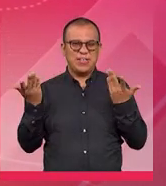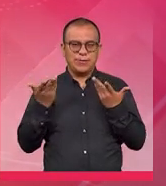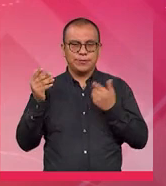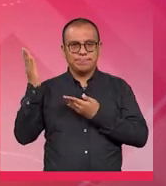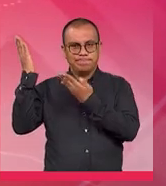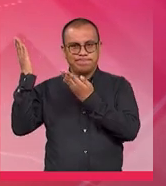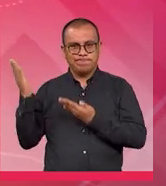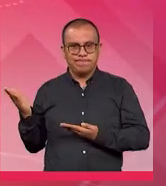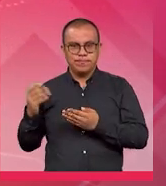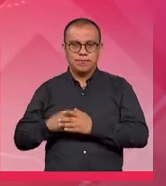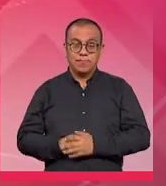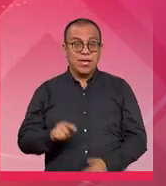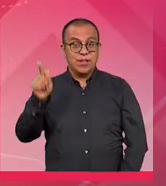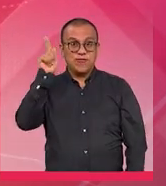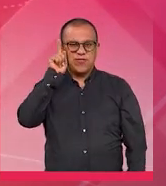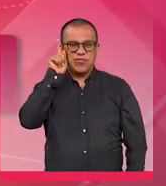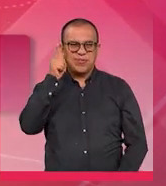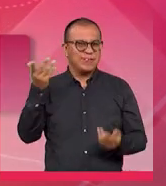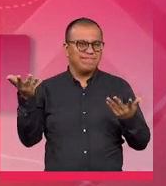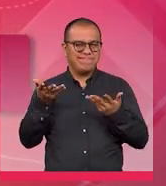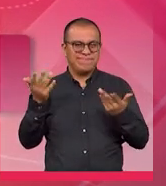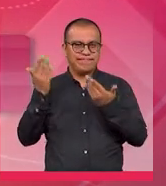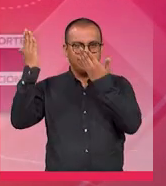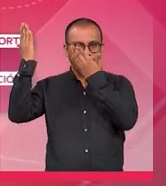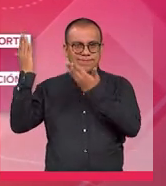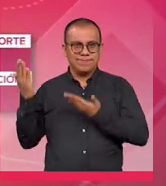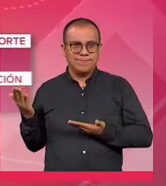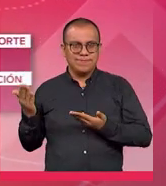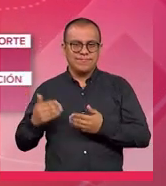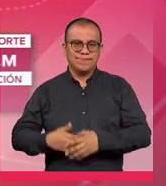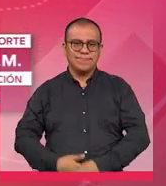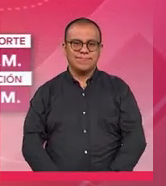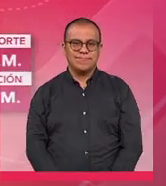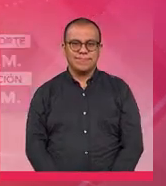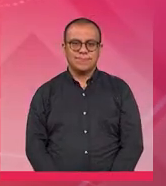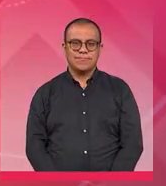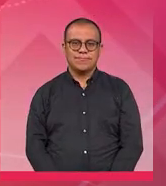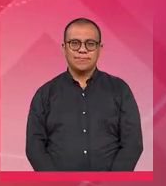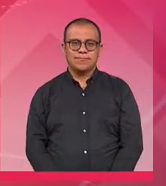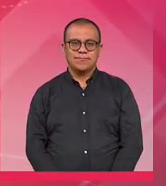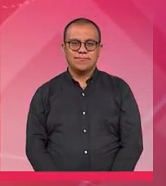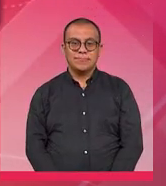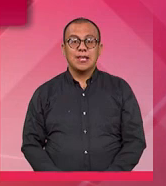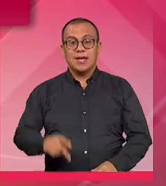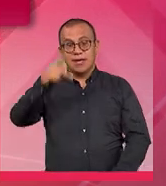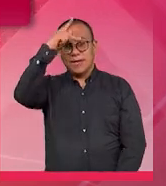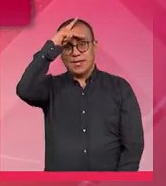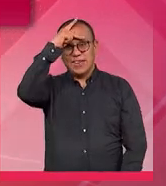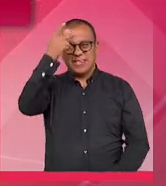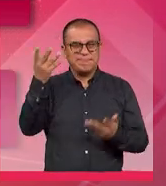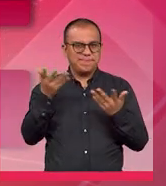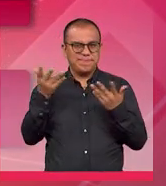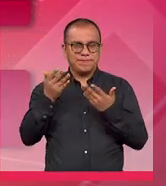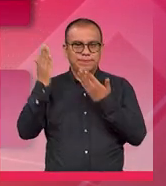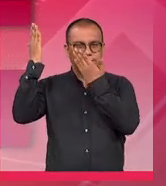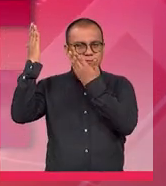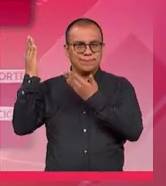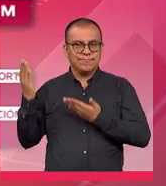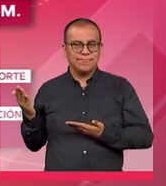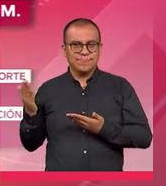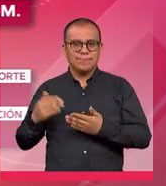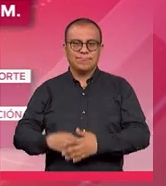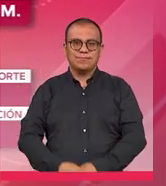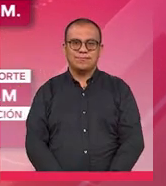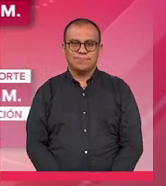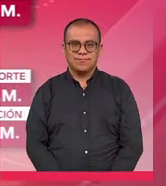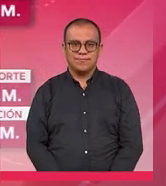Cerezos. En Fontibón, en los barrios Capellanía y Modelia Occidental. En Kennedy, en los barrios Nuevo Techo, Dindalito